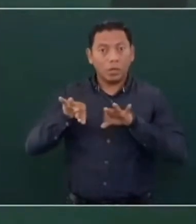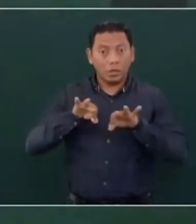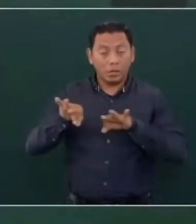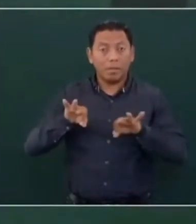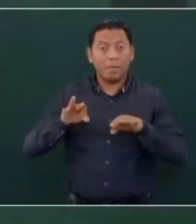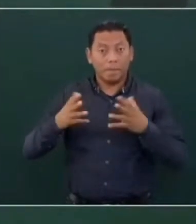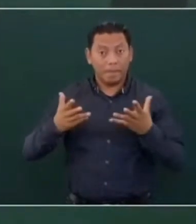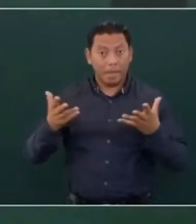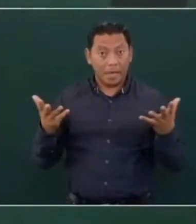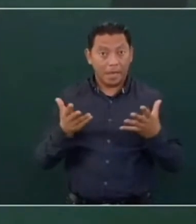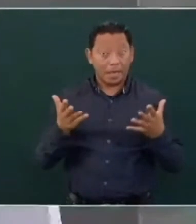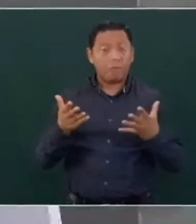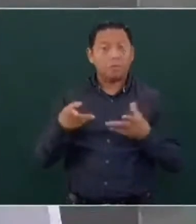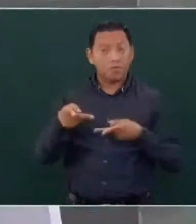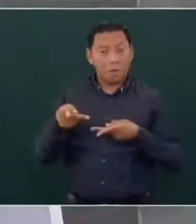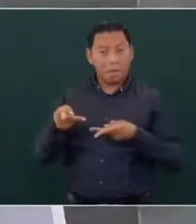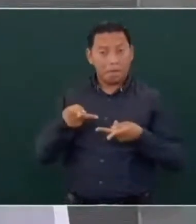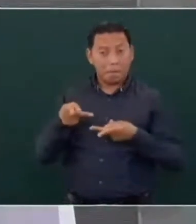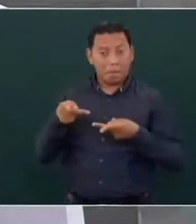fue